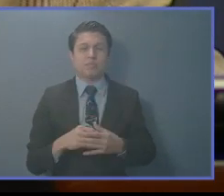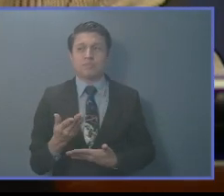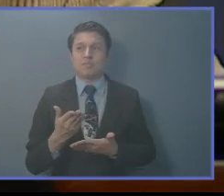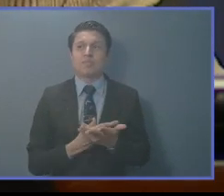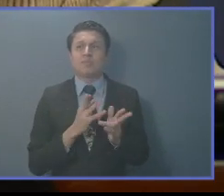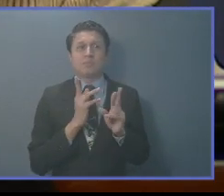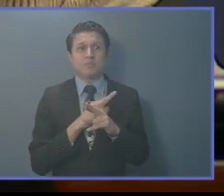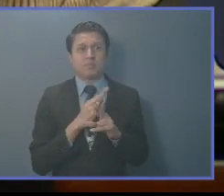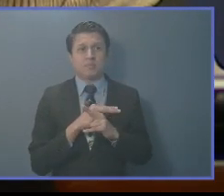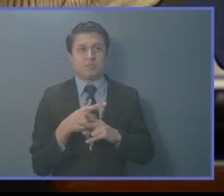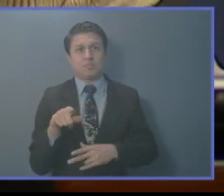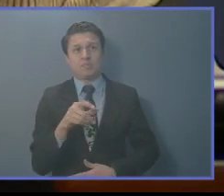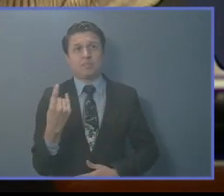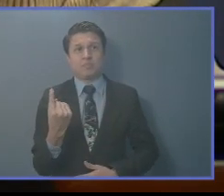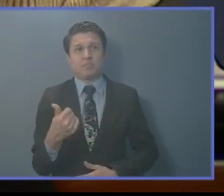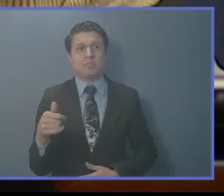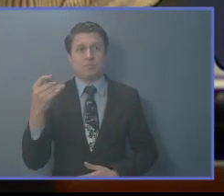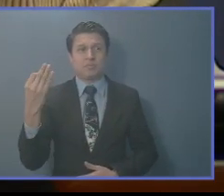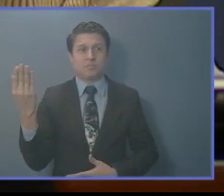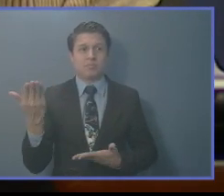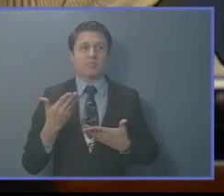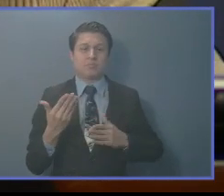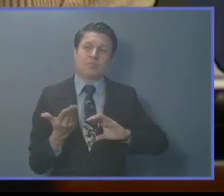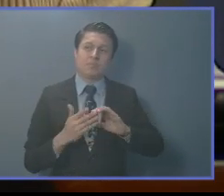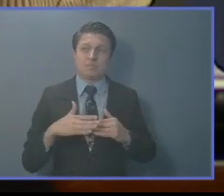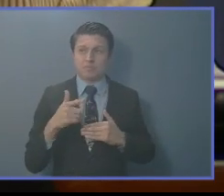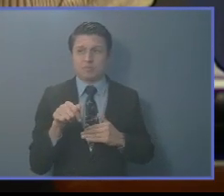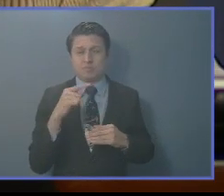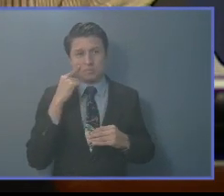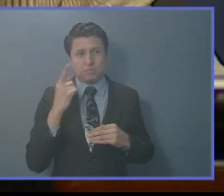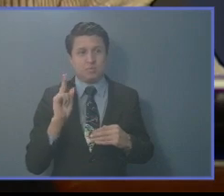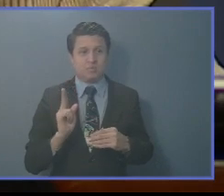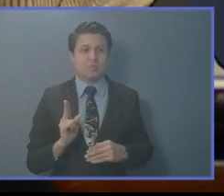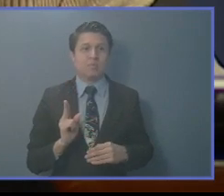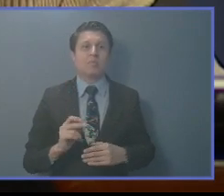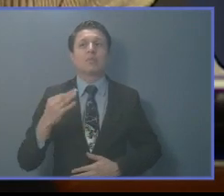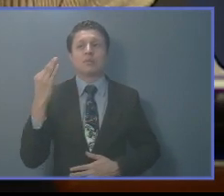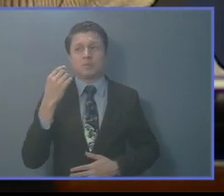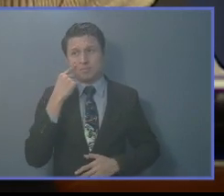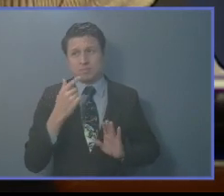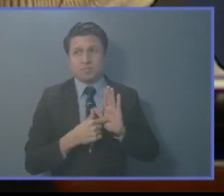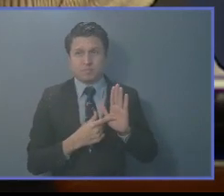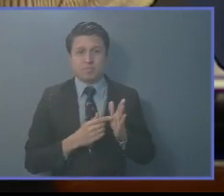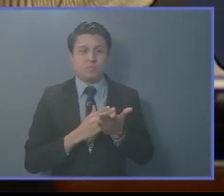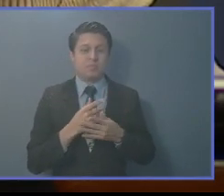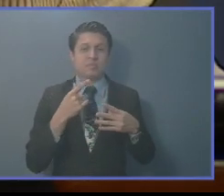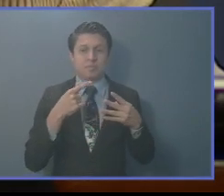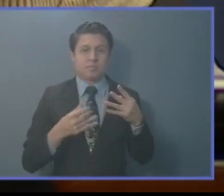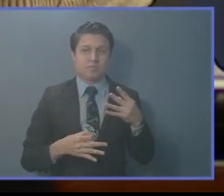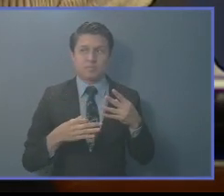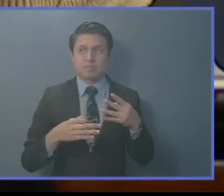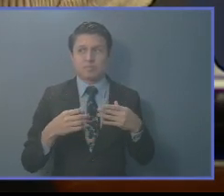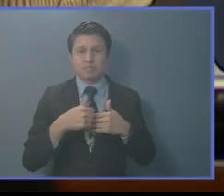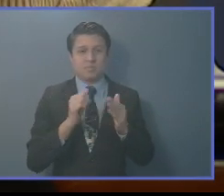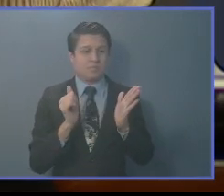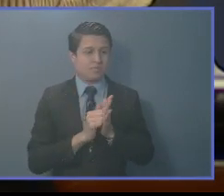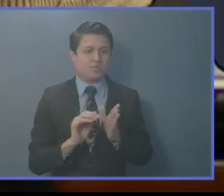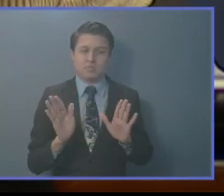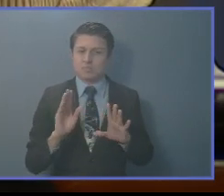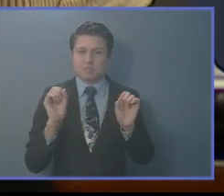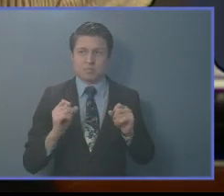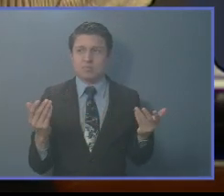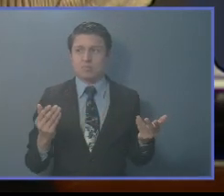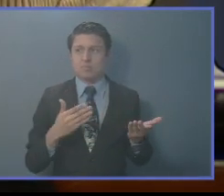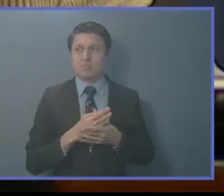Las reformas que fuesen pertinentes o necesarias a las fases de apertura gradual dispuestas en el mismo deberán realizarse por decreto legislativo y bajo ningún caso podrán hacerse